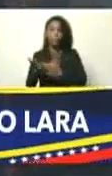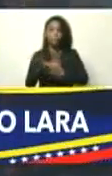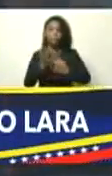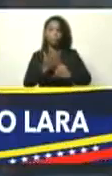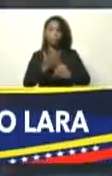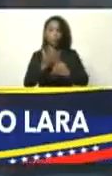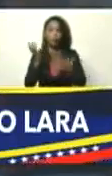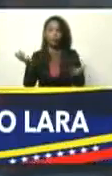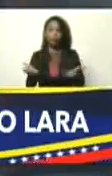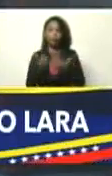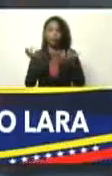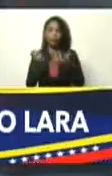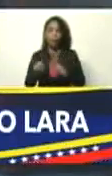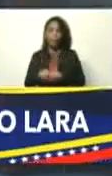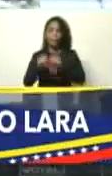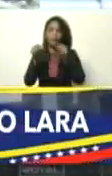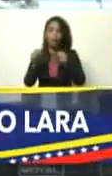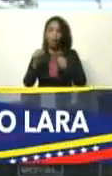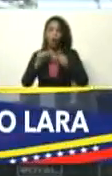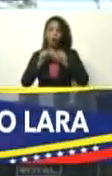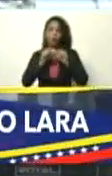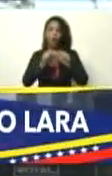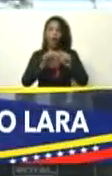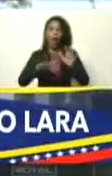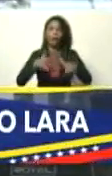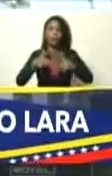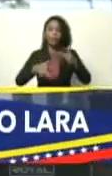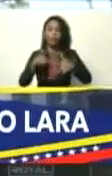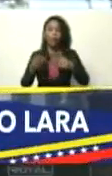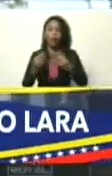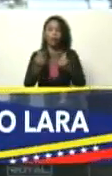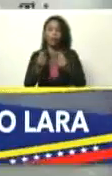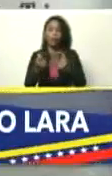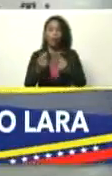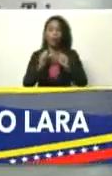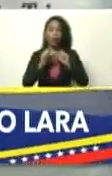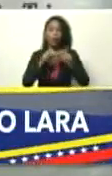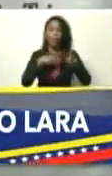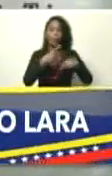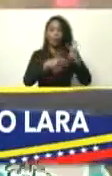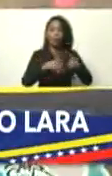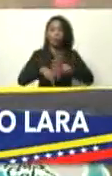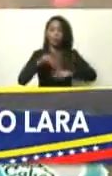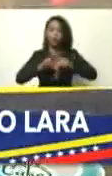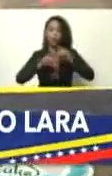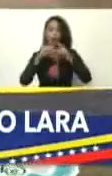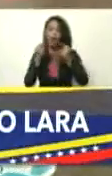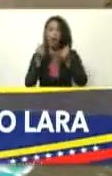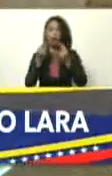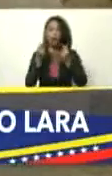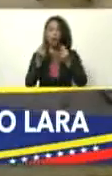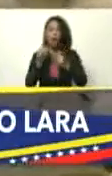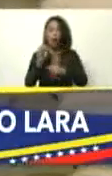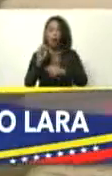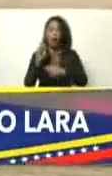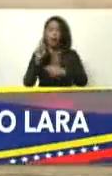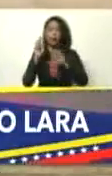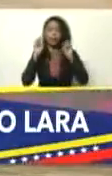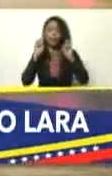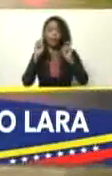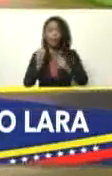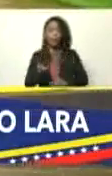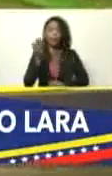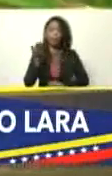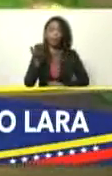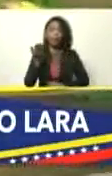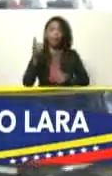horno panadero para seguir con su actividad económica y seguir produciendo y construir la economía endógena, sustentable y el